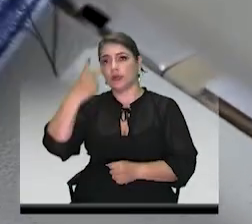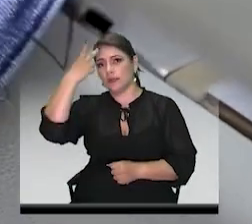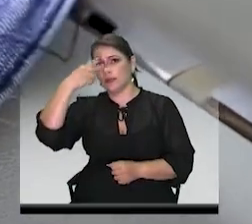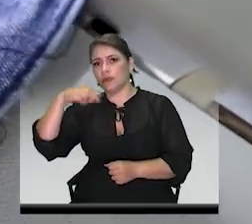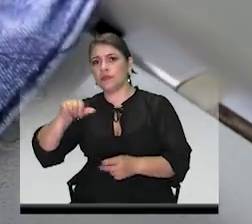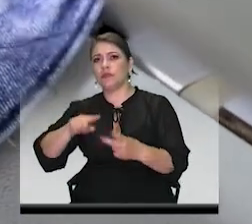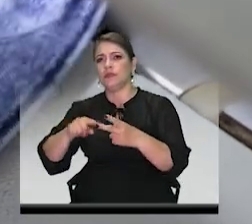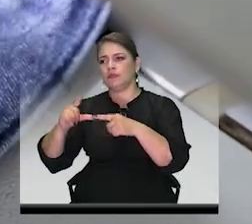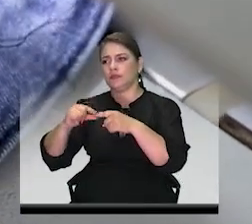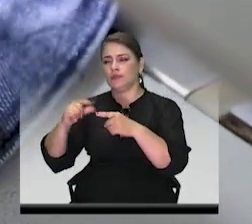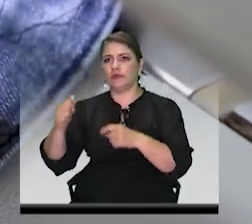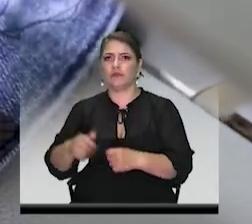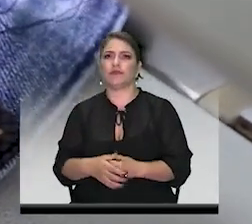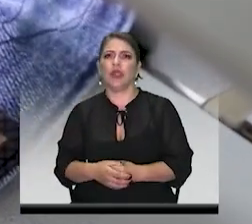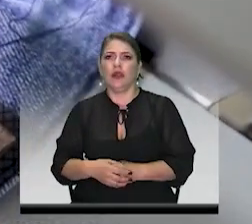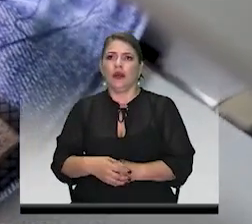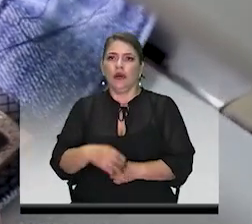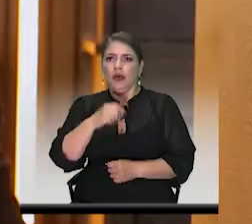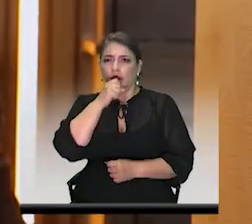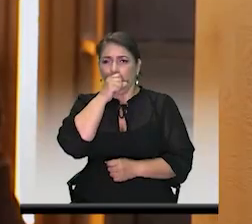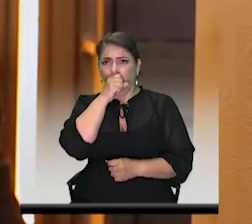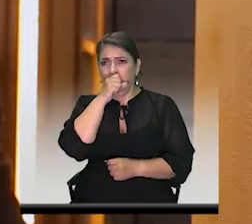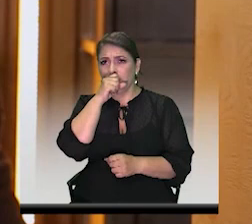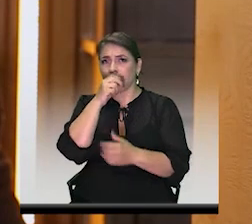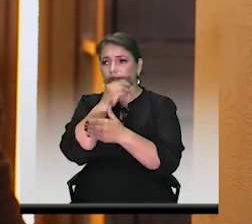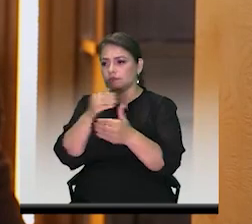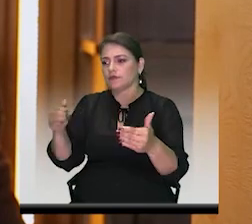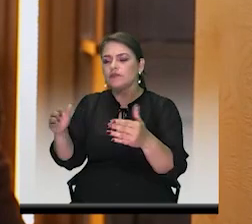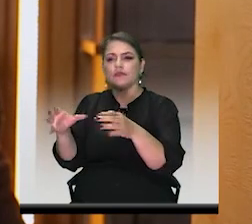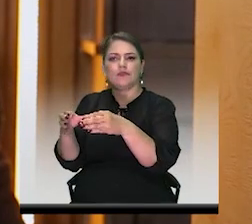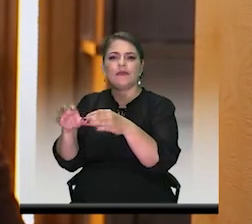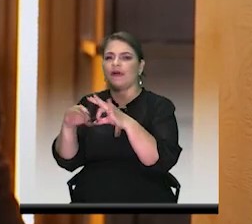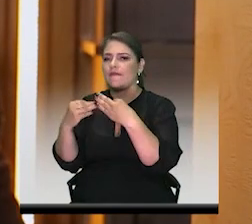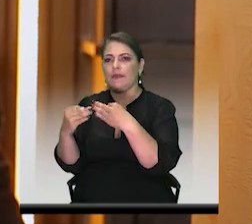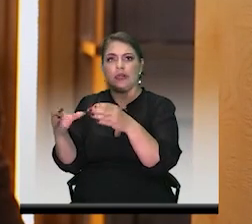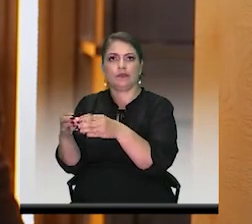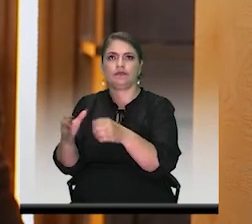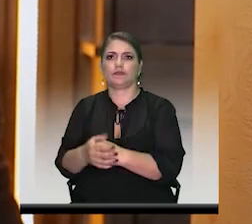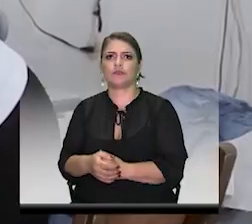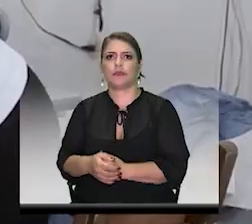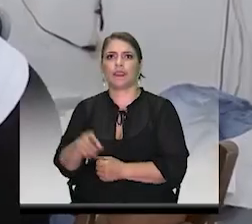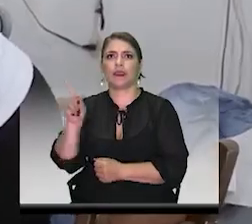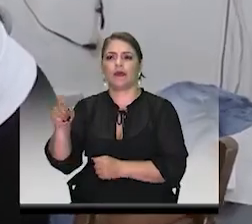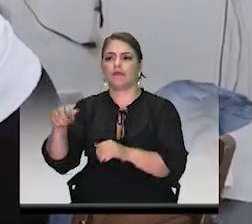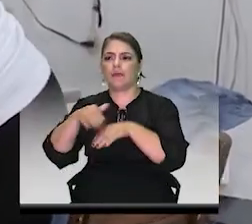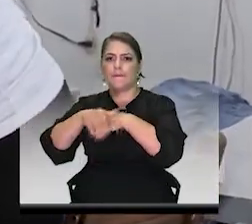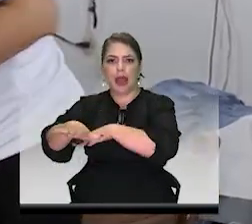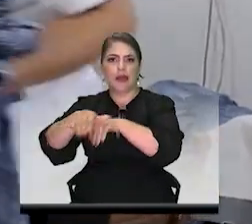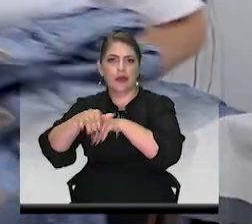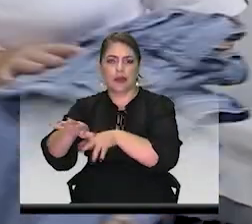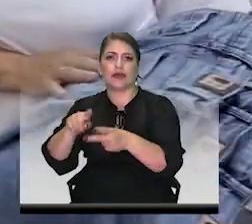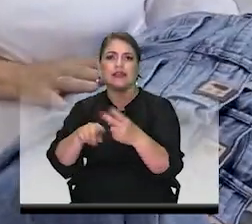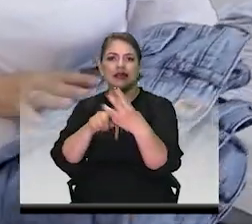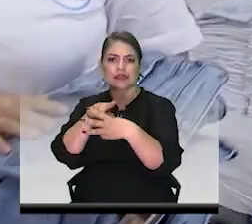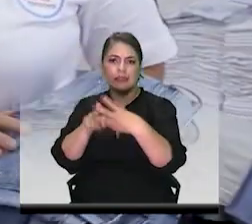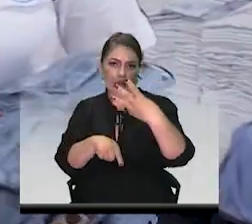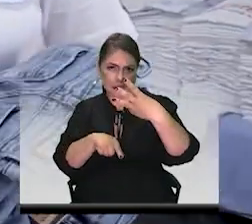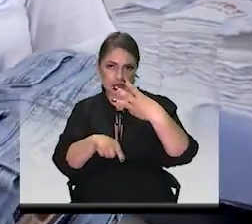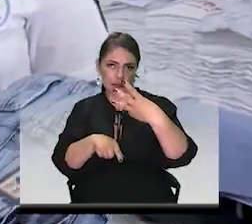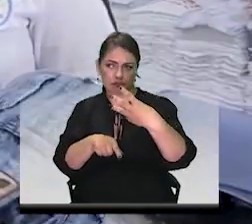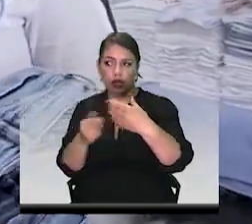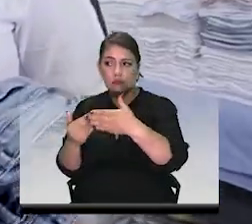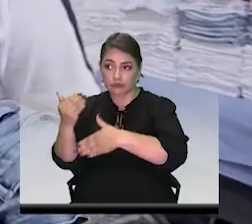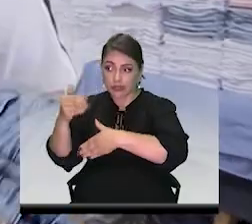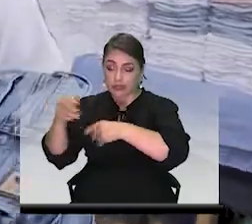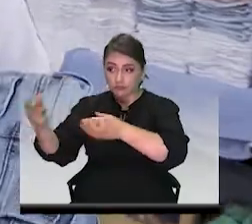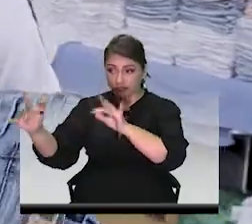o sea, que ayude mucho a ese núcleo. Básicamente pues, debe tener su módulo de máquinas, que son 3 máquinas básicas, para empezar a confeccionar con